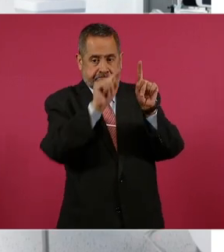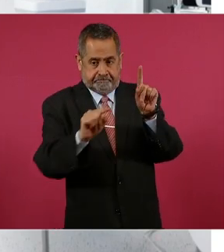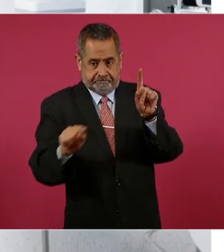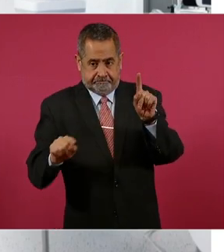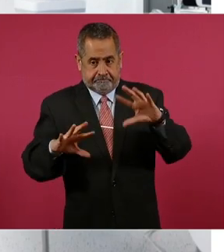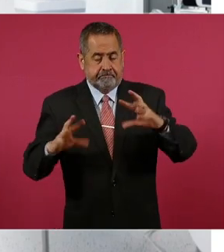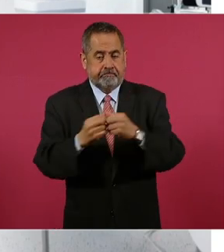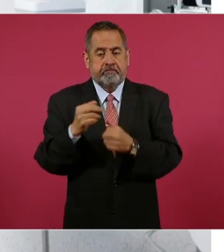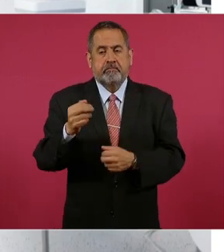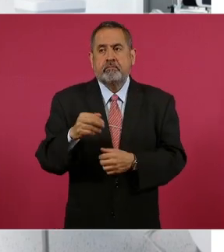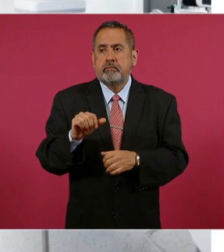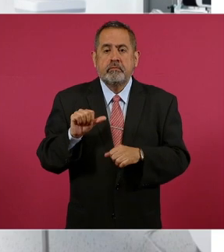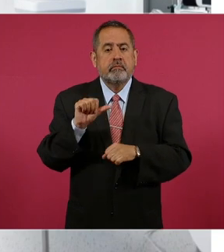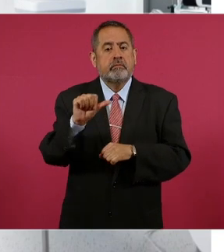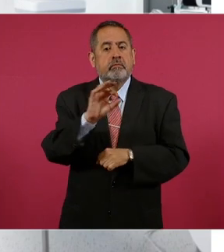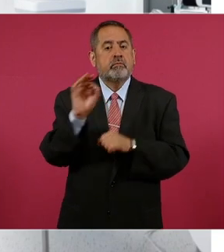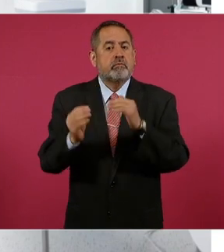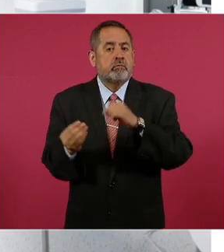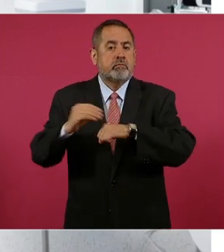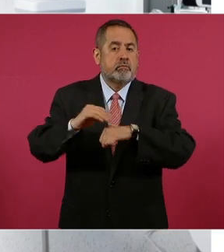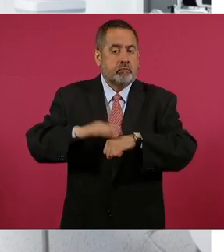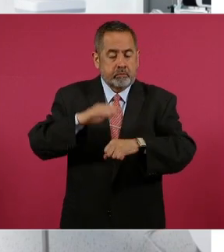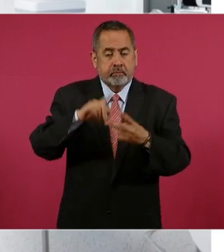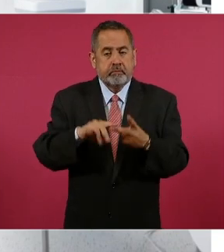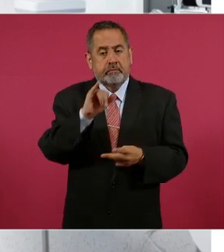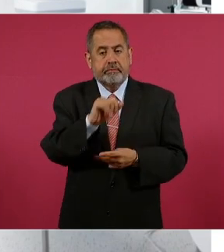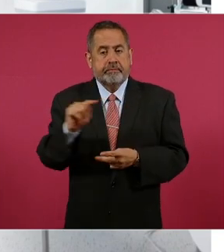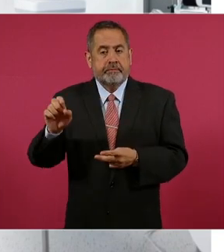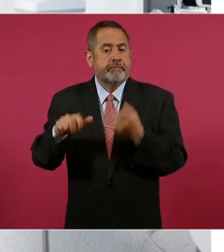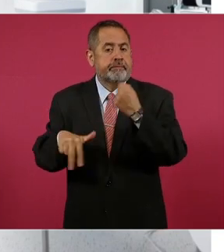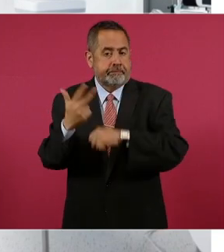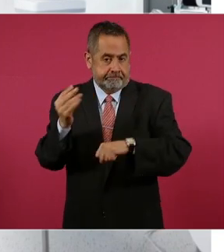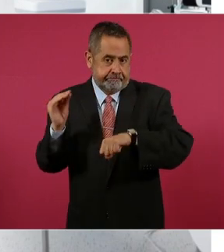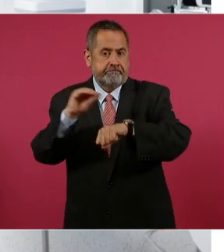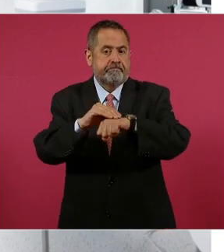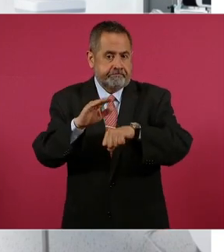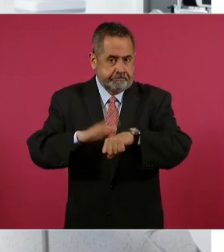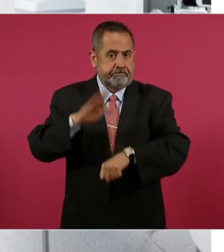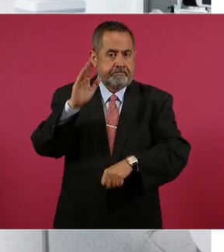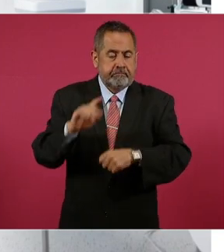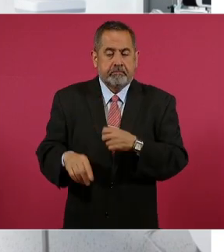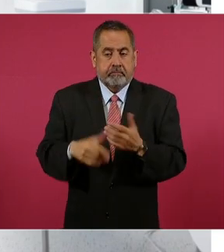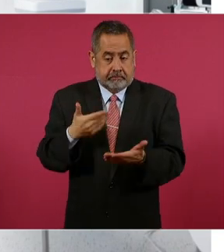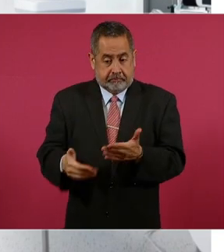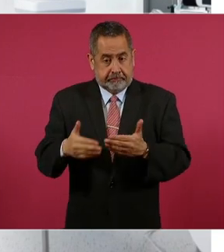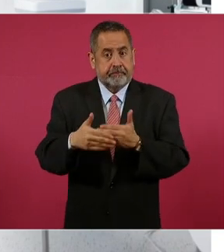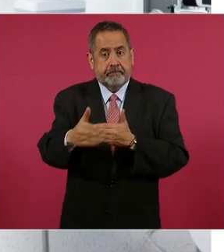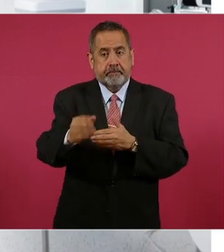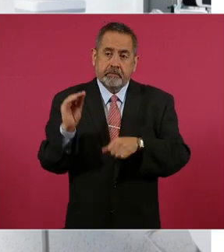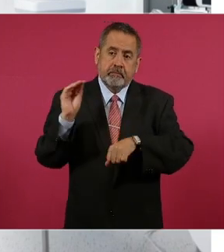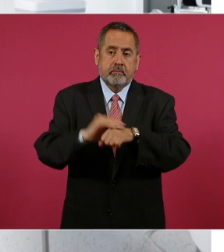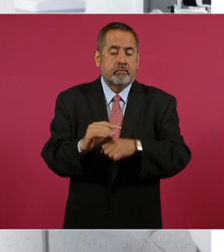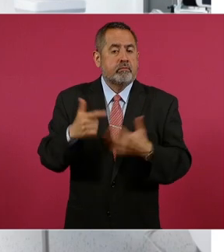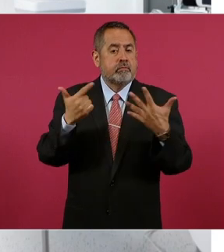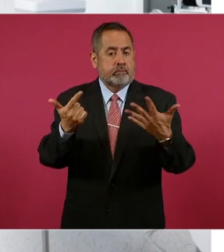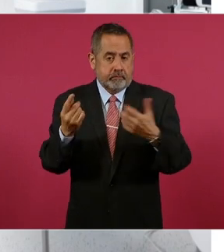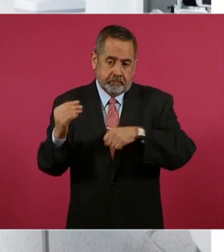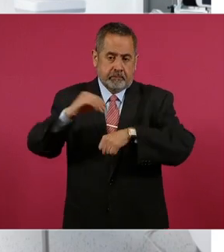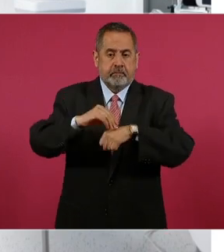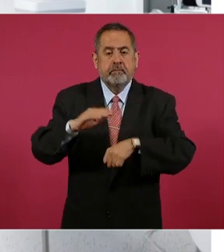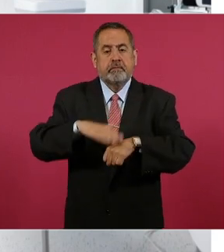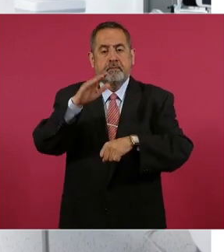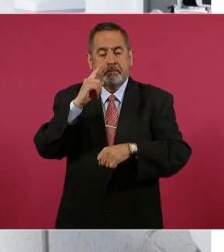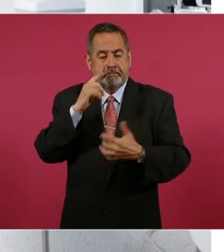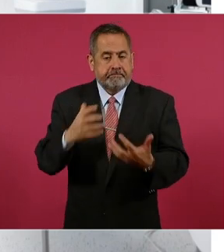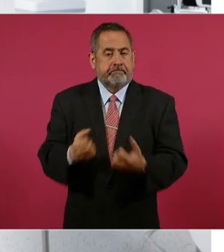incrementó en 16, el Issste incrementó en 13 y está en los proyectos para este año incrementar siete más y en el